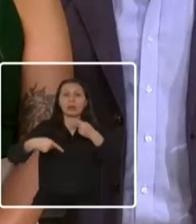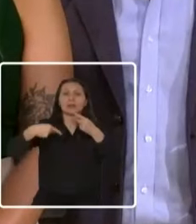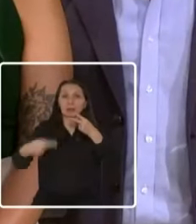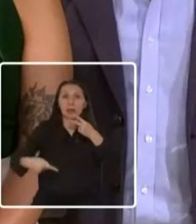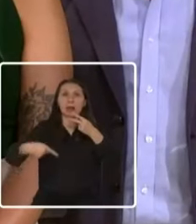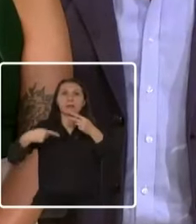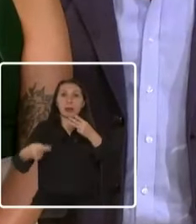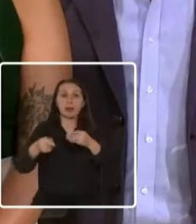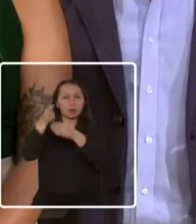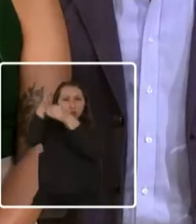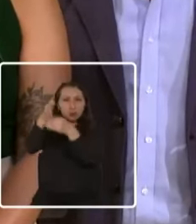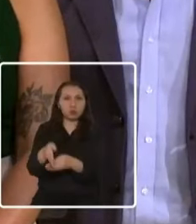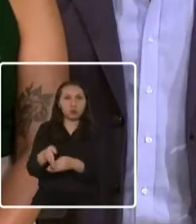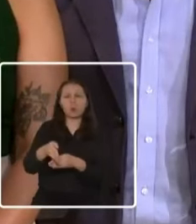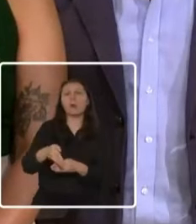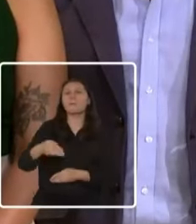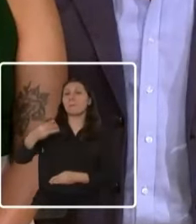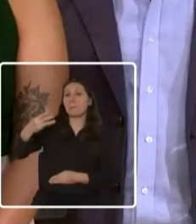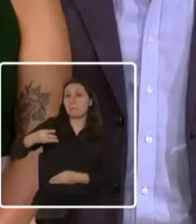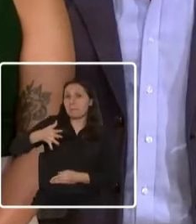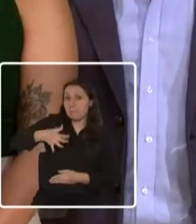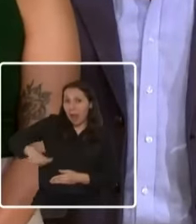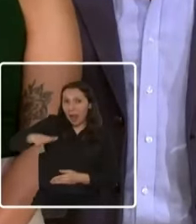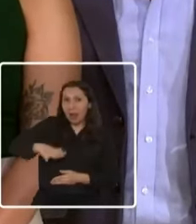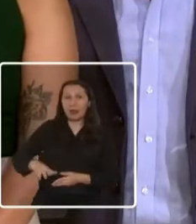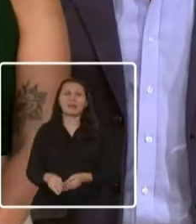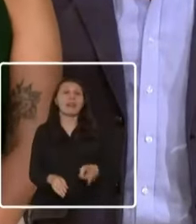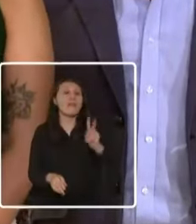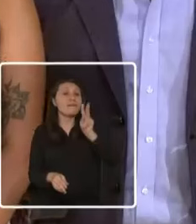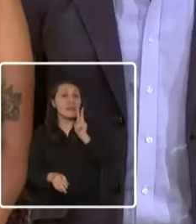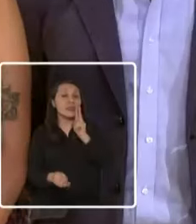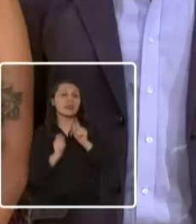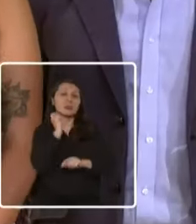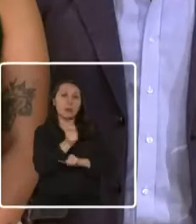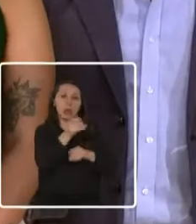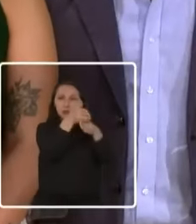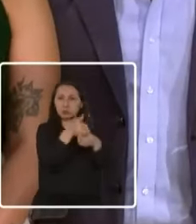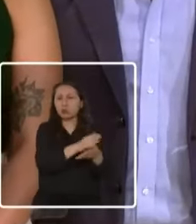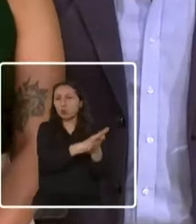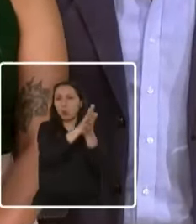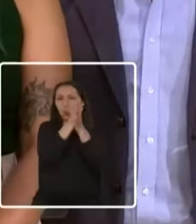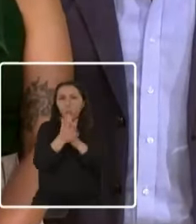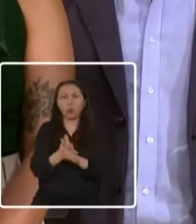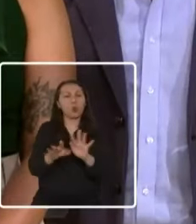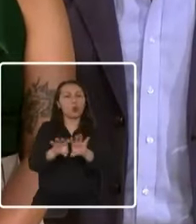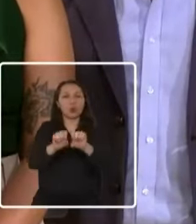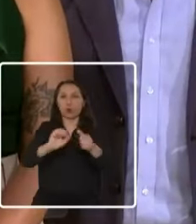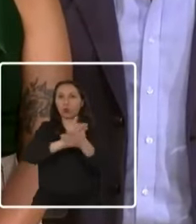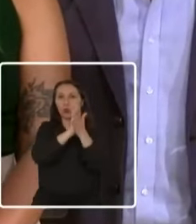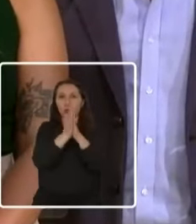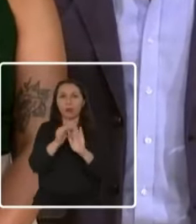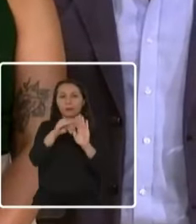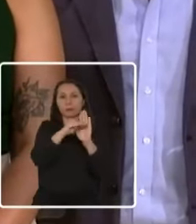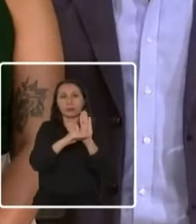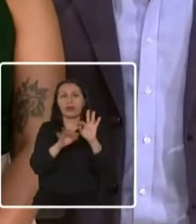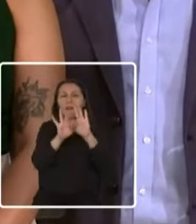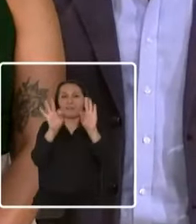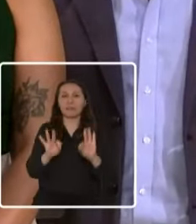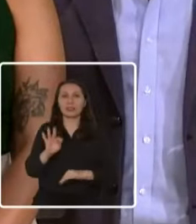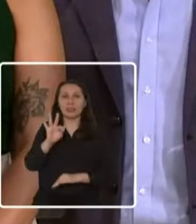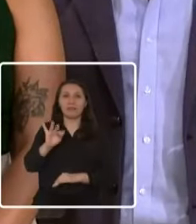aplicando las fichas FIBE, se pagará todos los martes y todos los viernes hasta que paguemos la totalidad de las fichas FIBE. En segundo